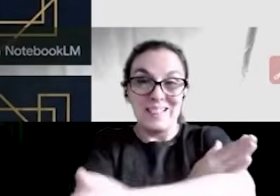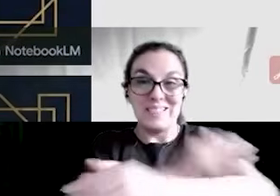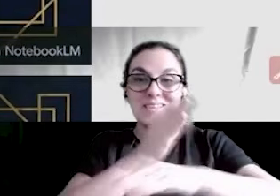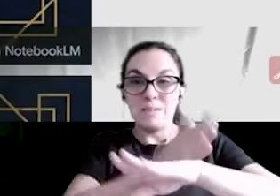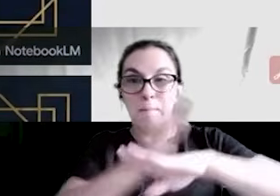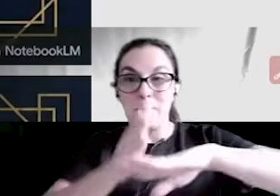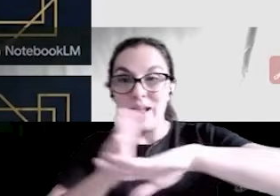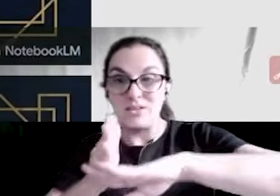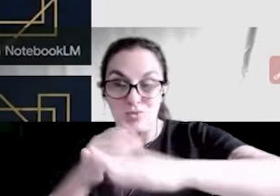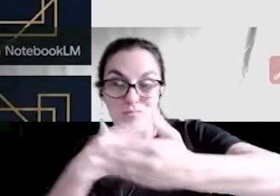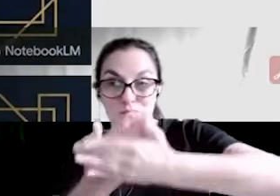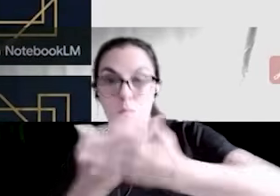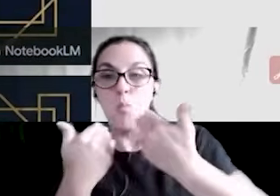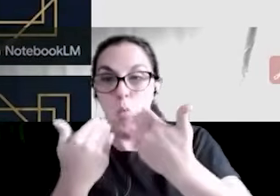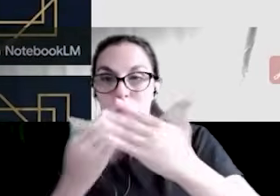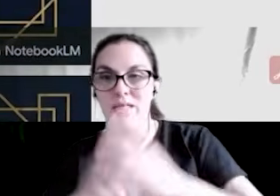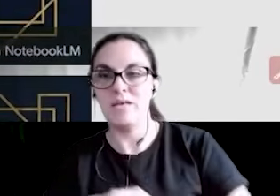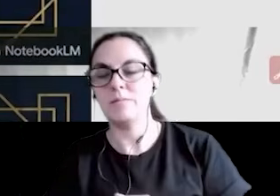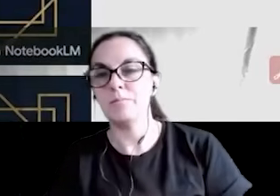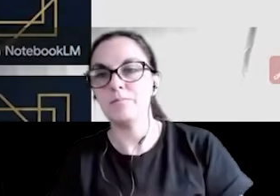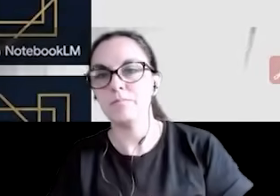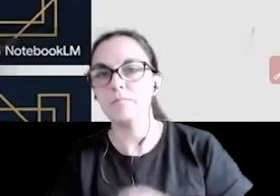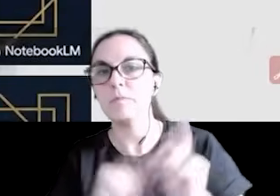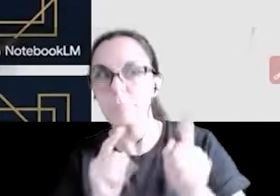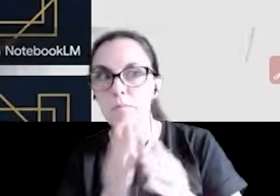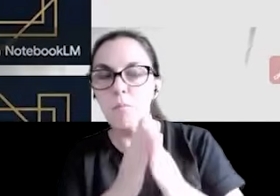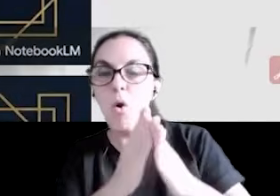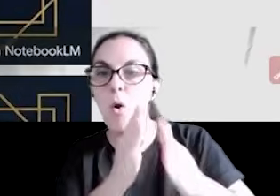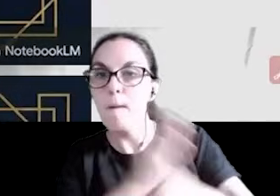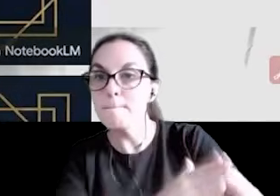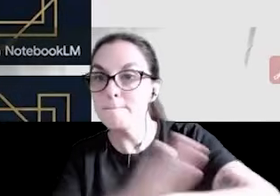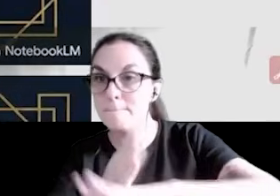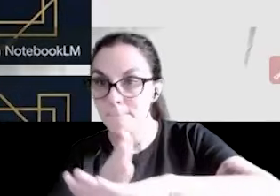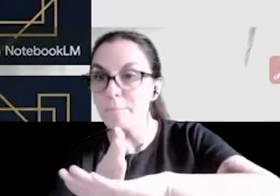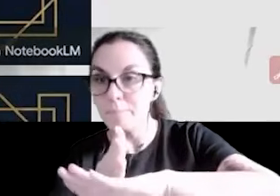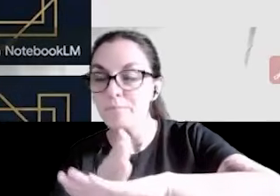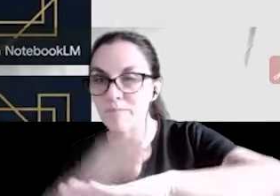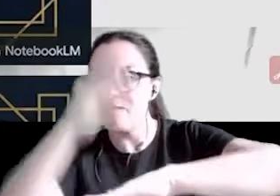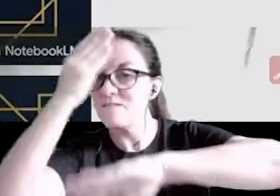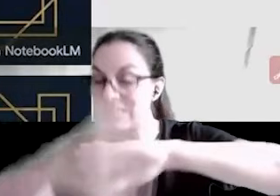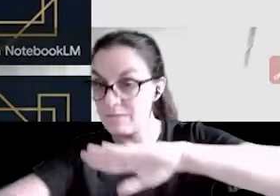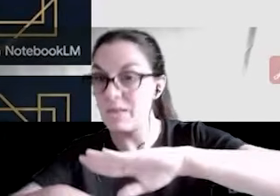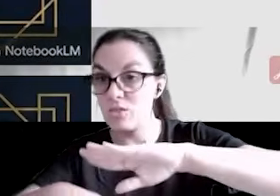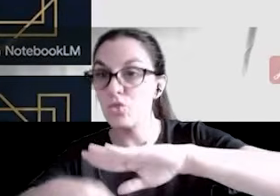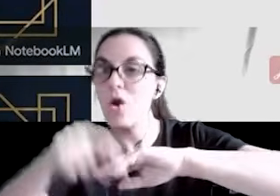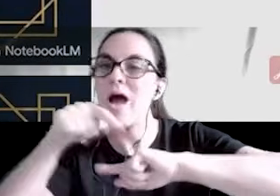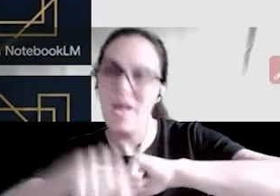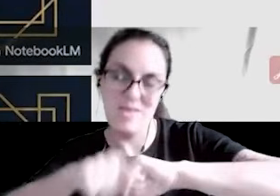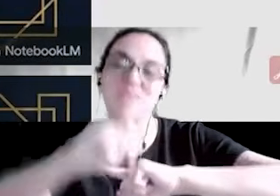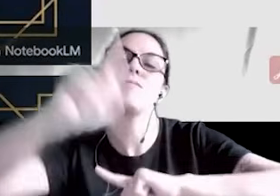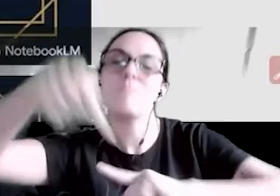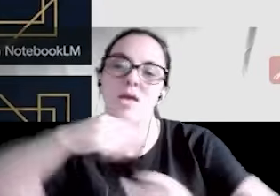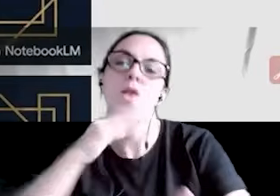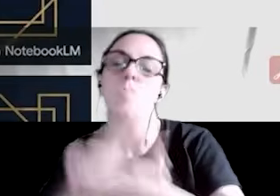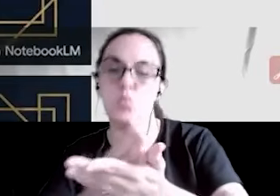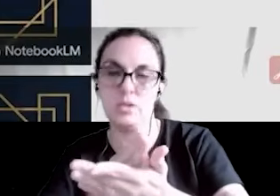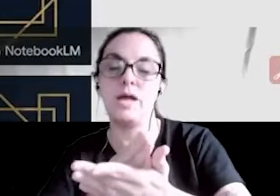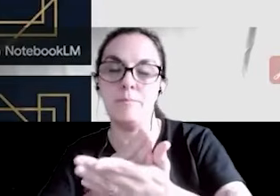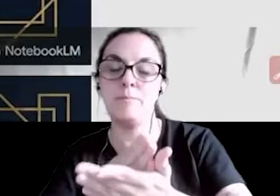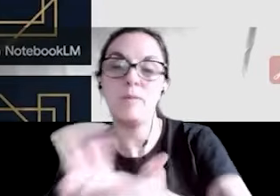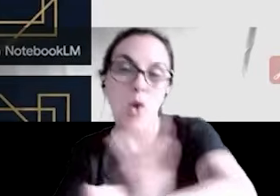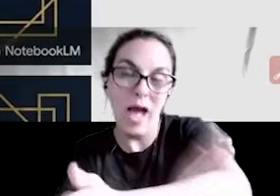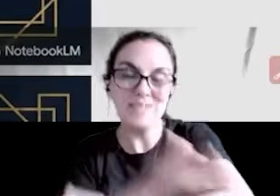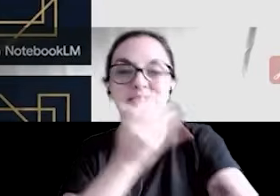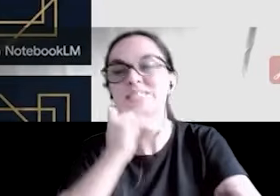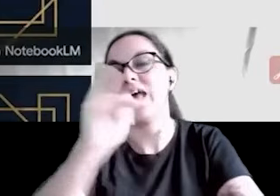tributarias. Una vez vencido ese plazo que tiene según tipo de segmento, ahí sí la multa aplica para estas